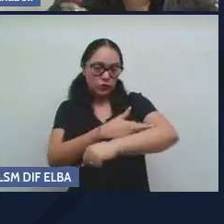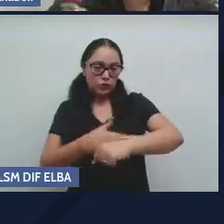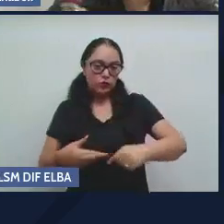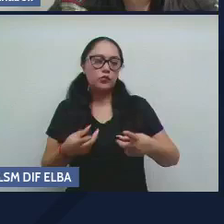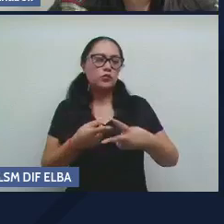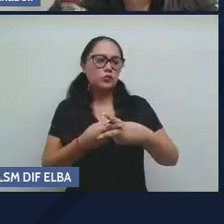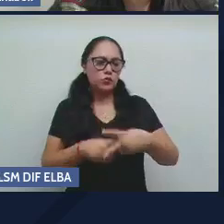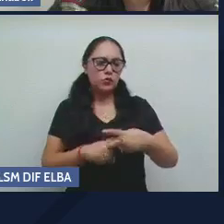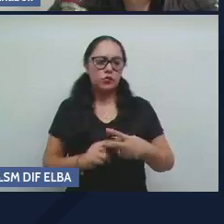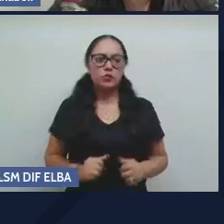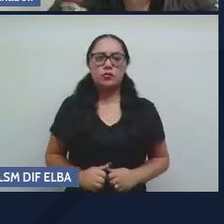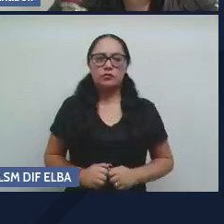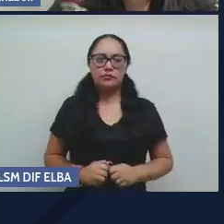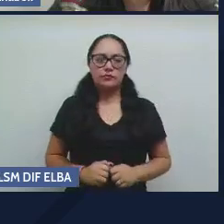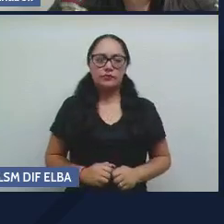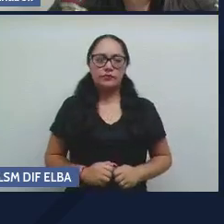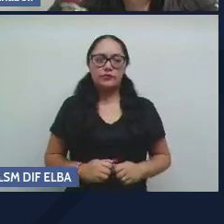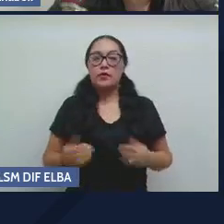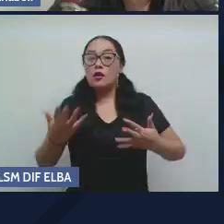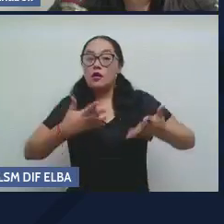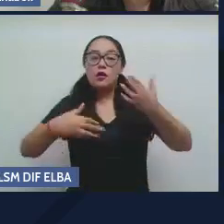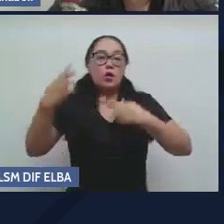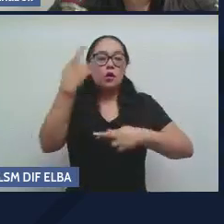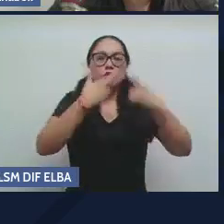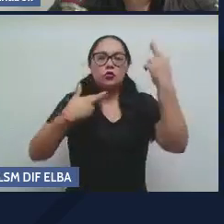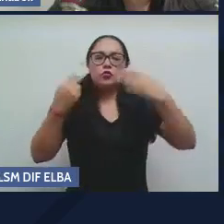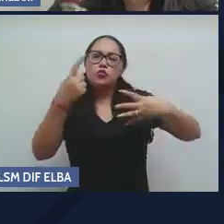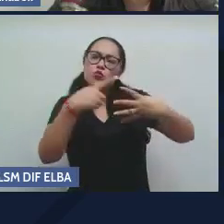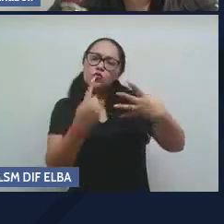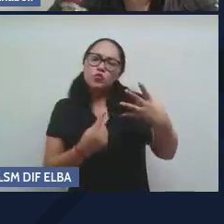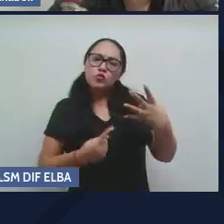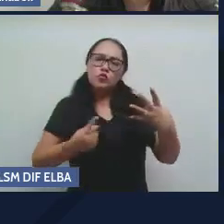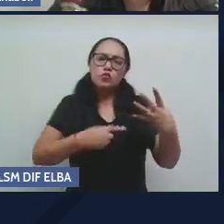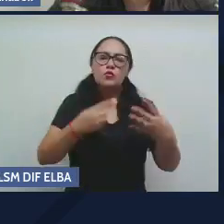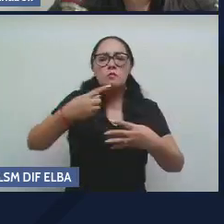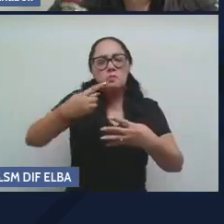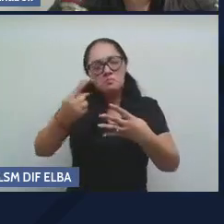donde se hace el inventario y avalúo de los bienes.